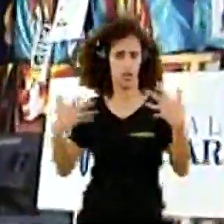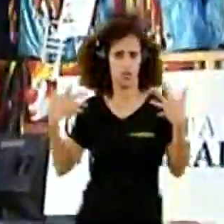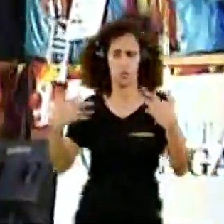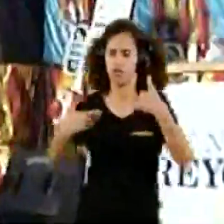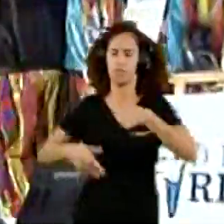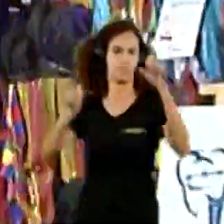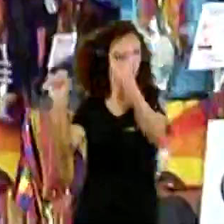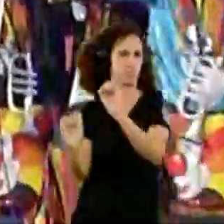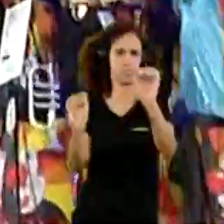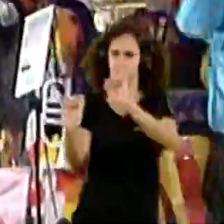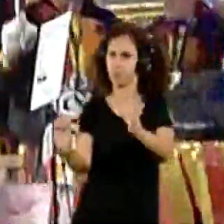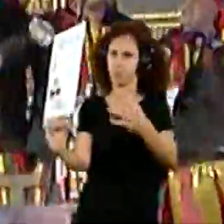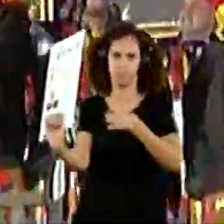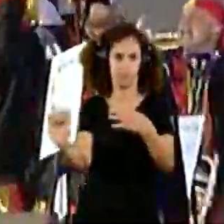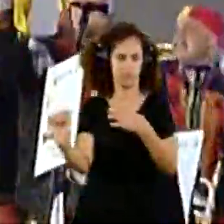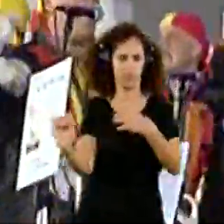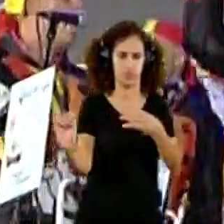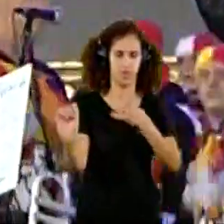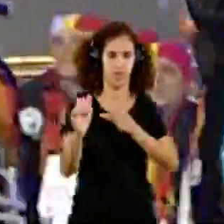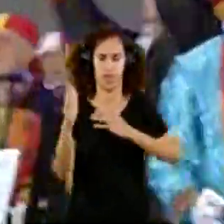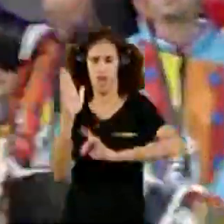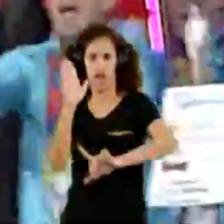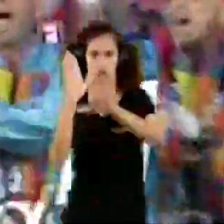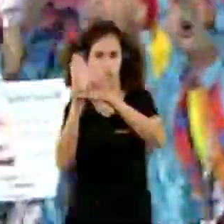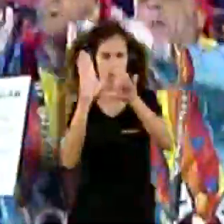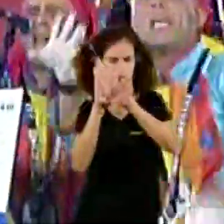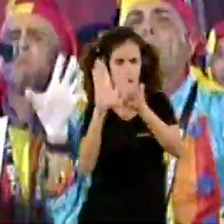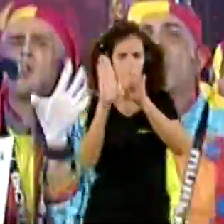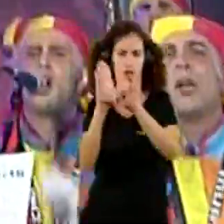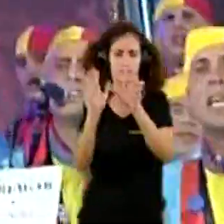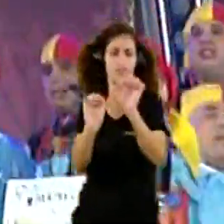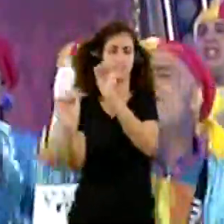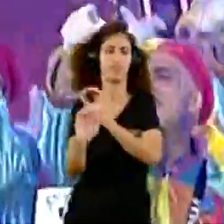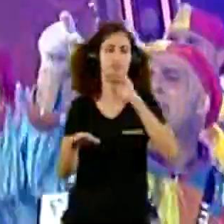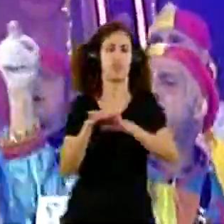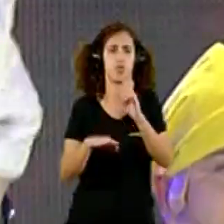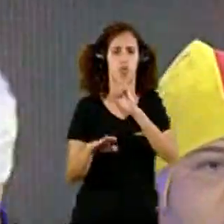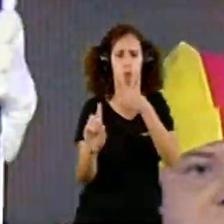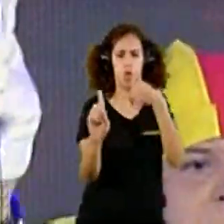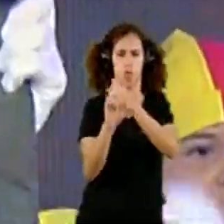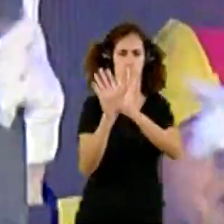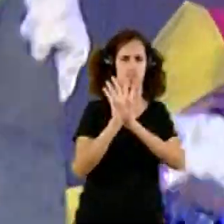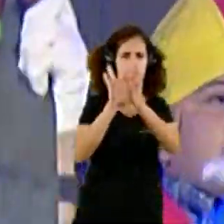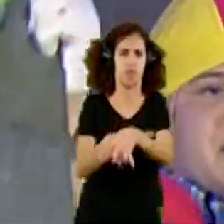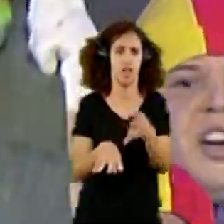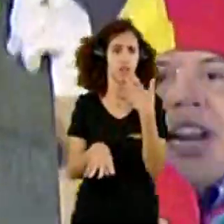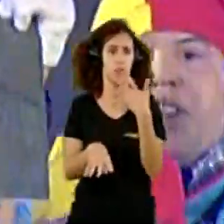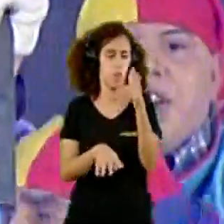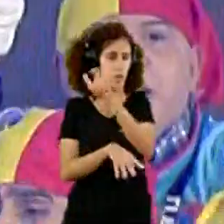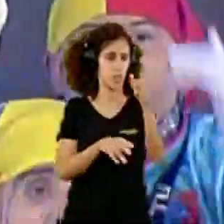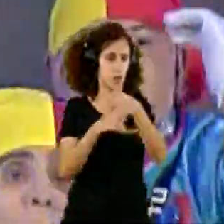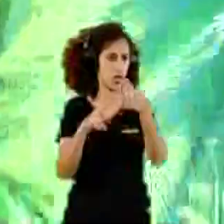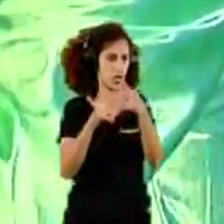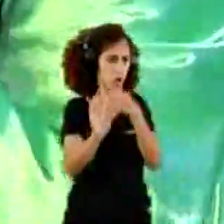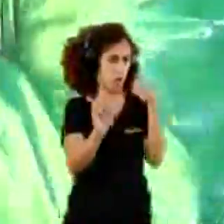Es indefendible, las leyes las protegen a golpes y empujones. Si hiciéramos lo mismo con políticos